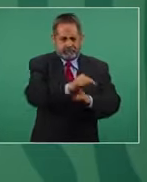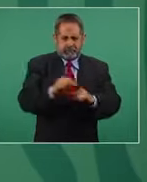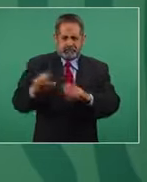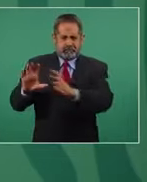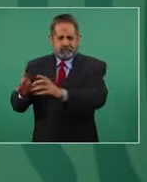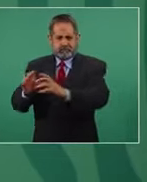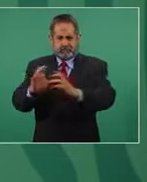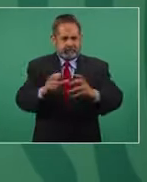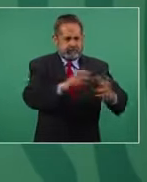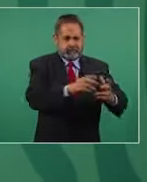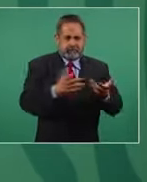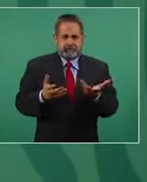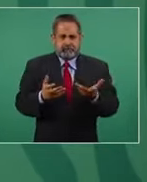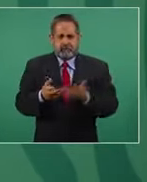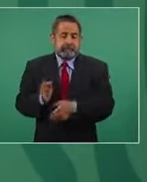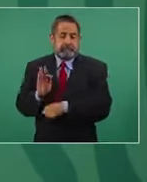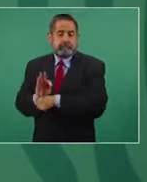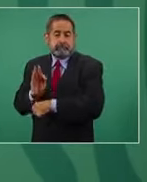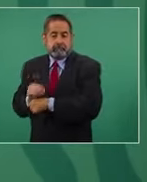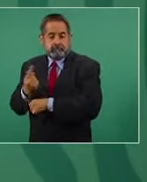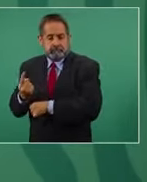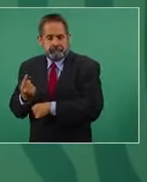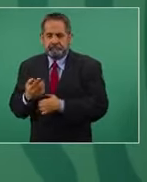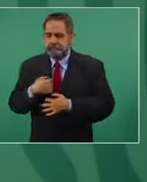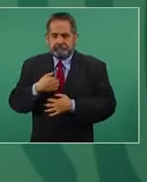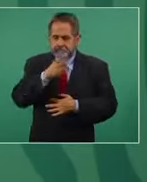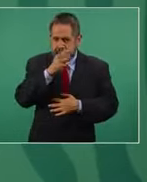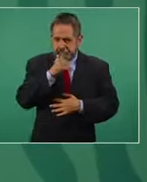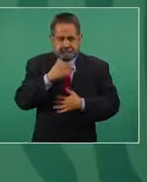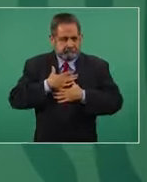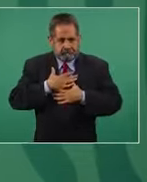Entonces, nosotros no podemos